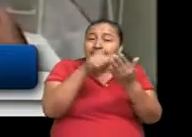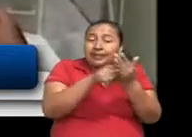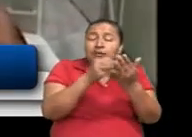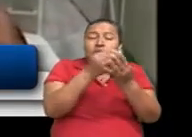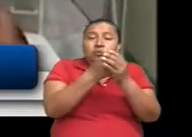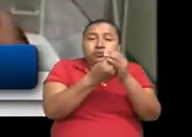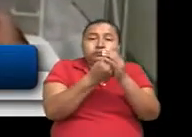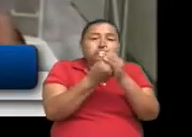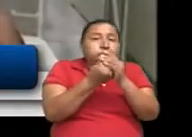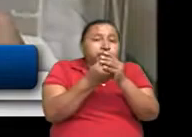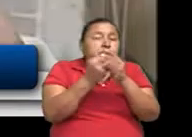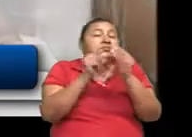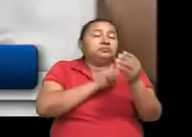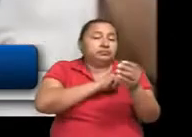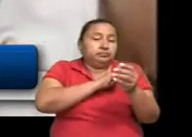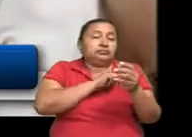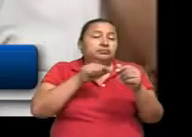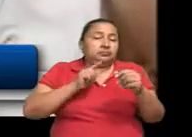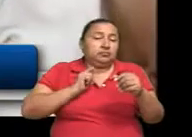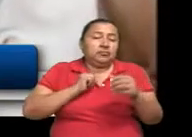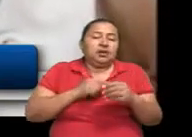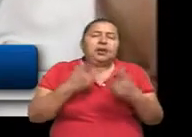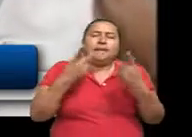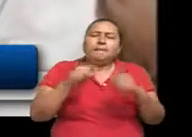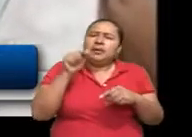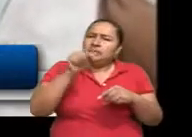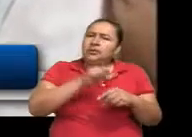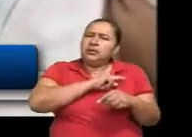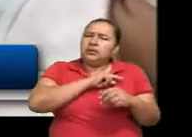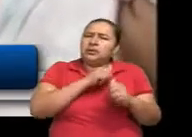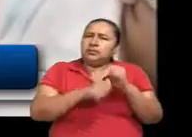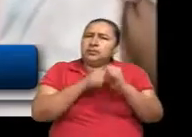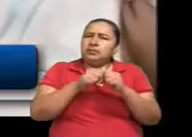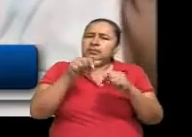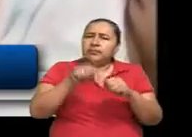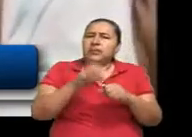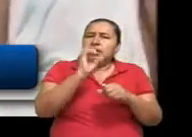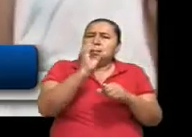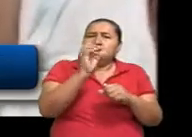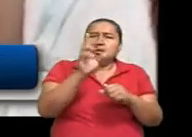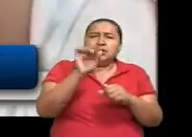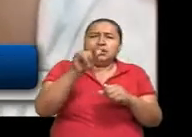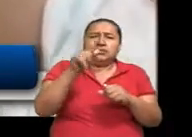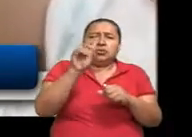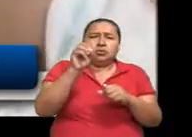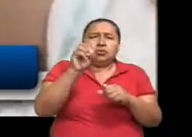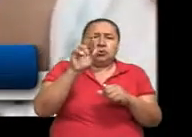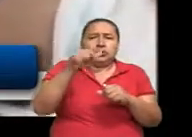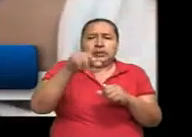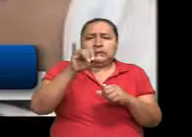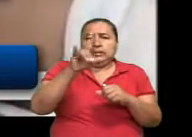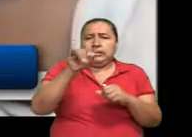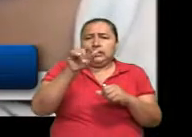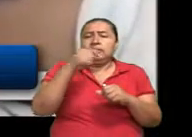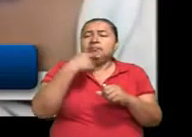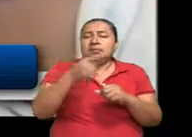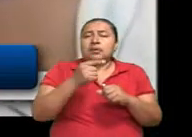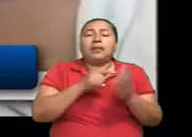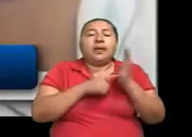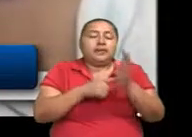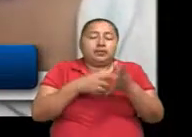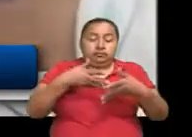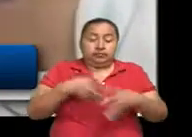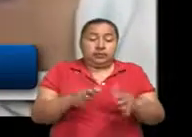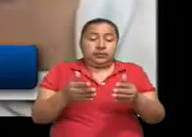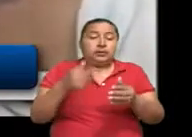bolsa escrotal. Ahora, ¿suele pasar esto en este trastorno, doctora, que se llama criptorquidia, que, por ejemplo, un niño nace con